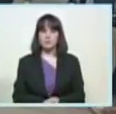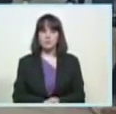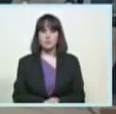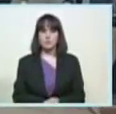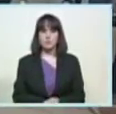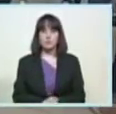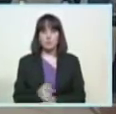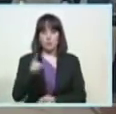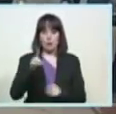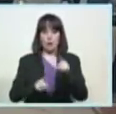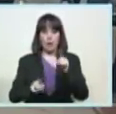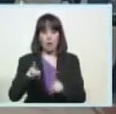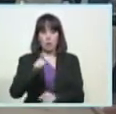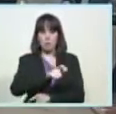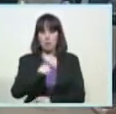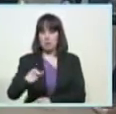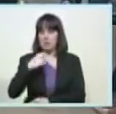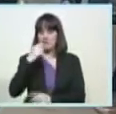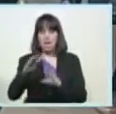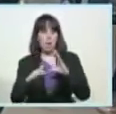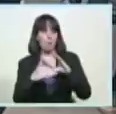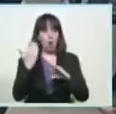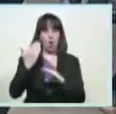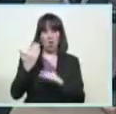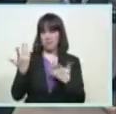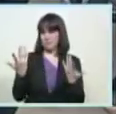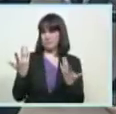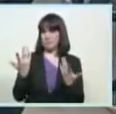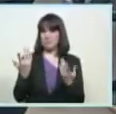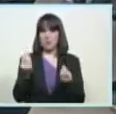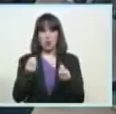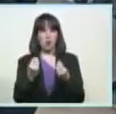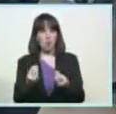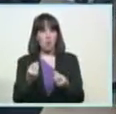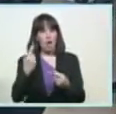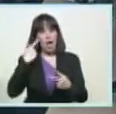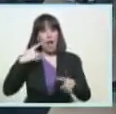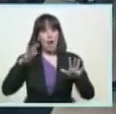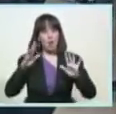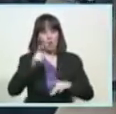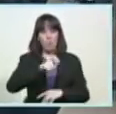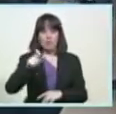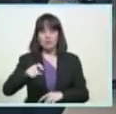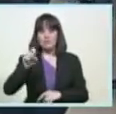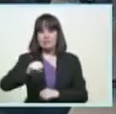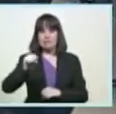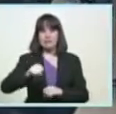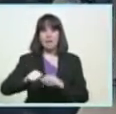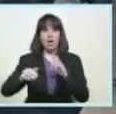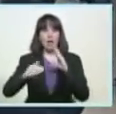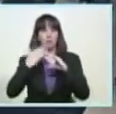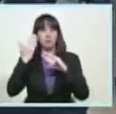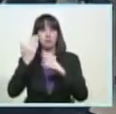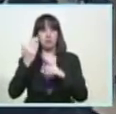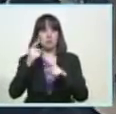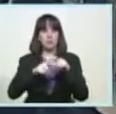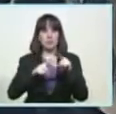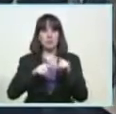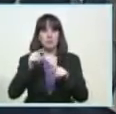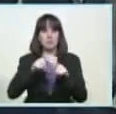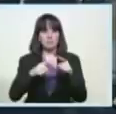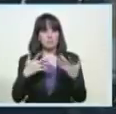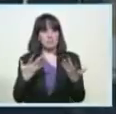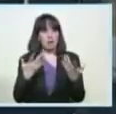algunos lo toman como moda no sé yo algunos son solteros su escrito yo sí soy crítico dicen